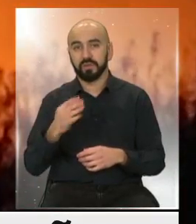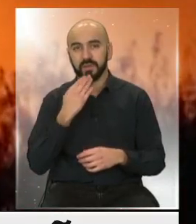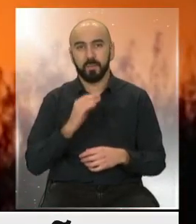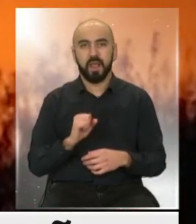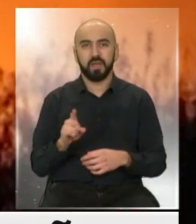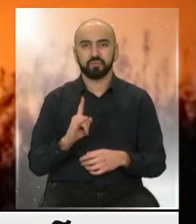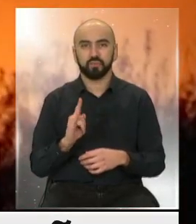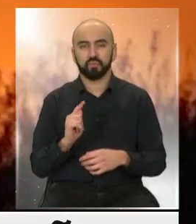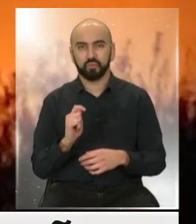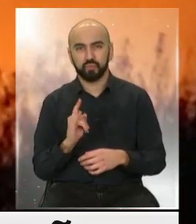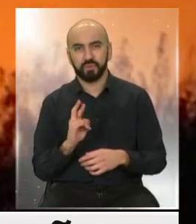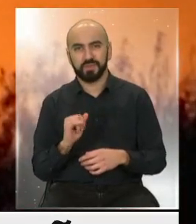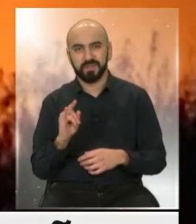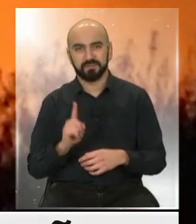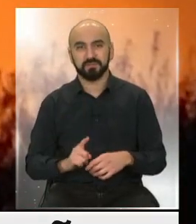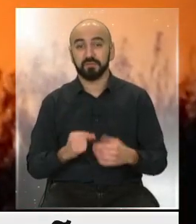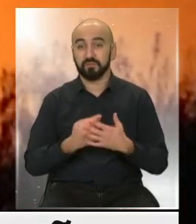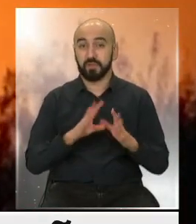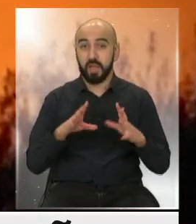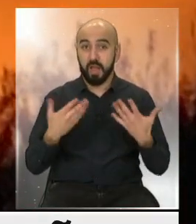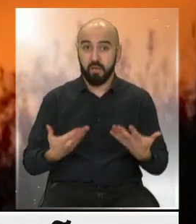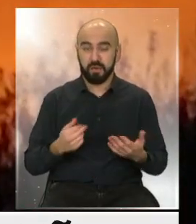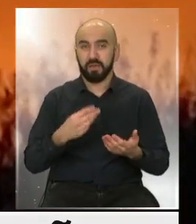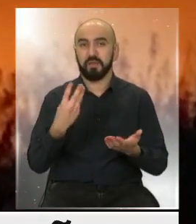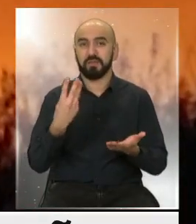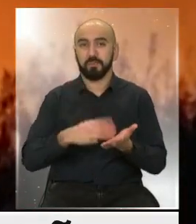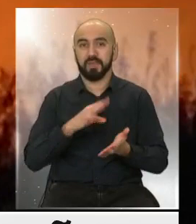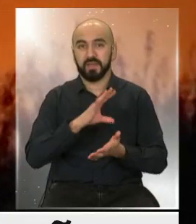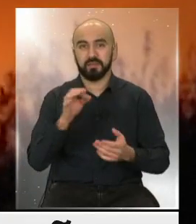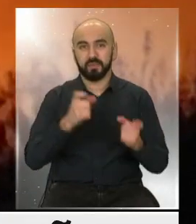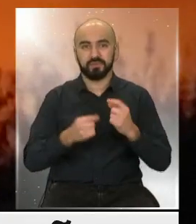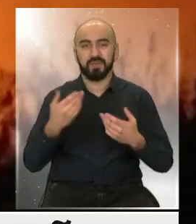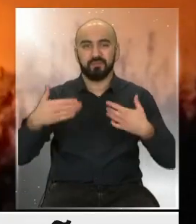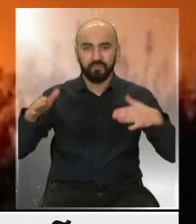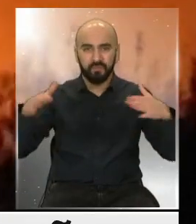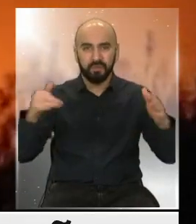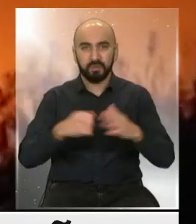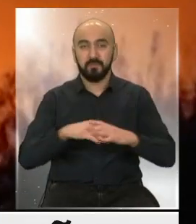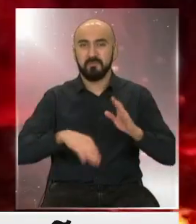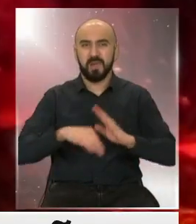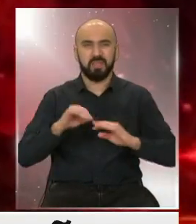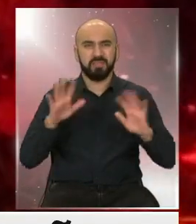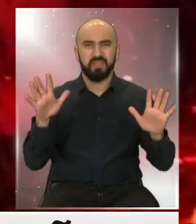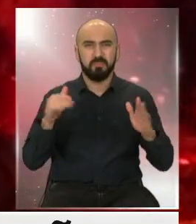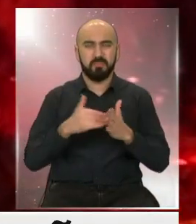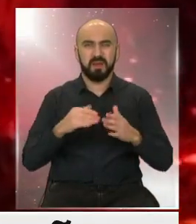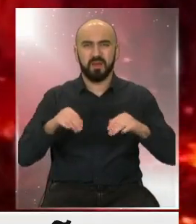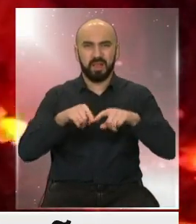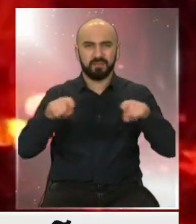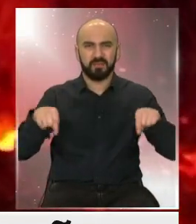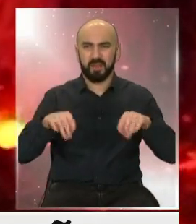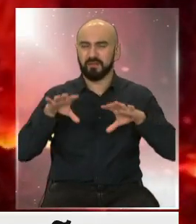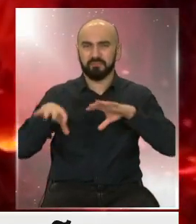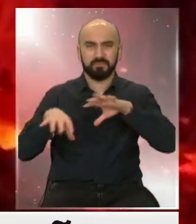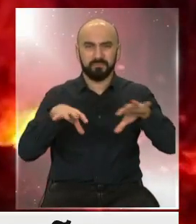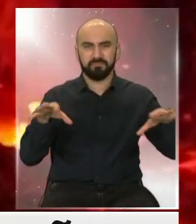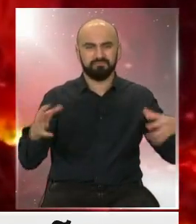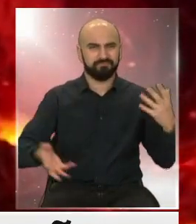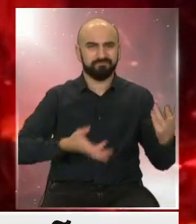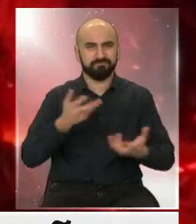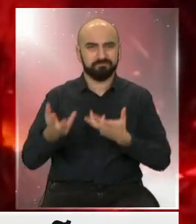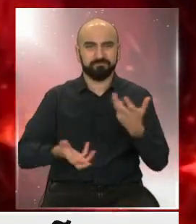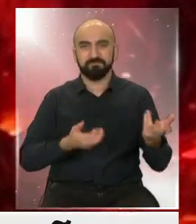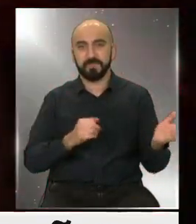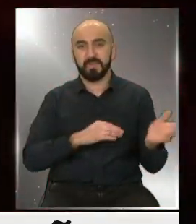momento, 3.500 personas fueron evacuadas de las más de 10.000 hectáreas arrasadas por las llamas. El más importante sigue siendo